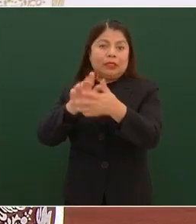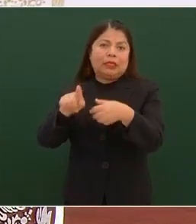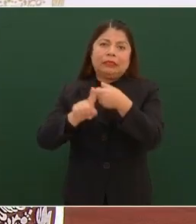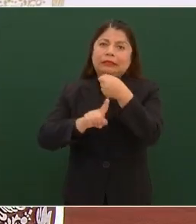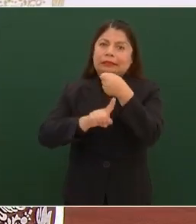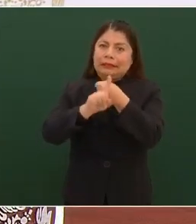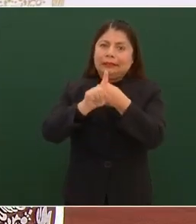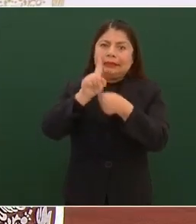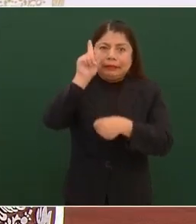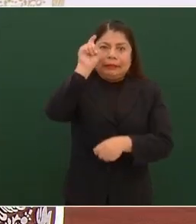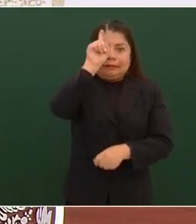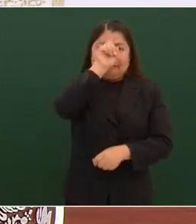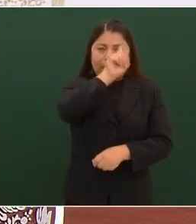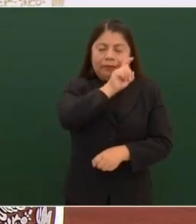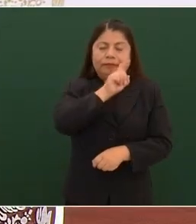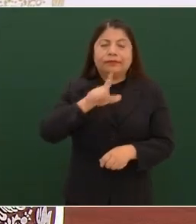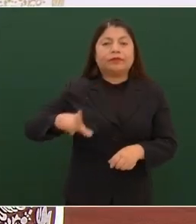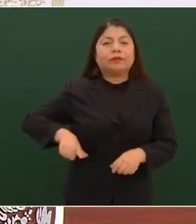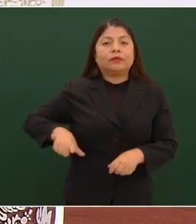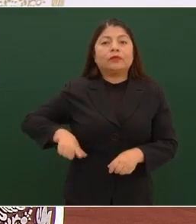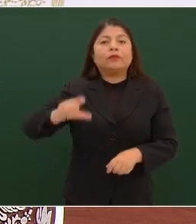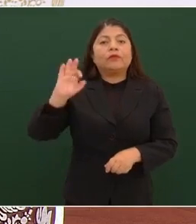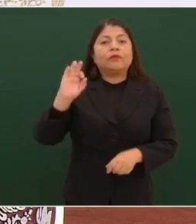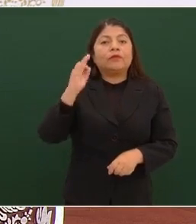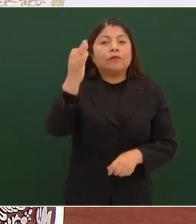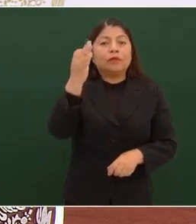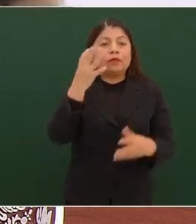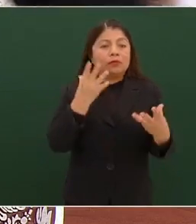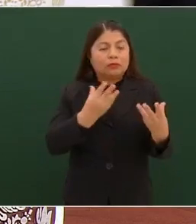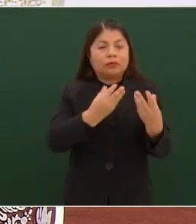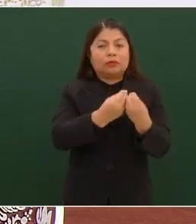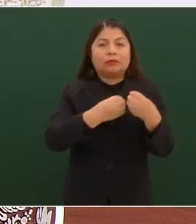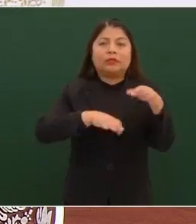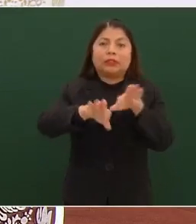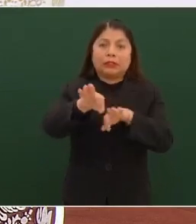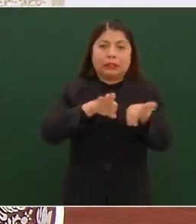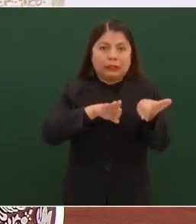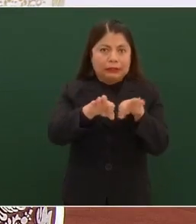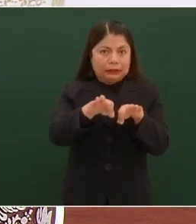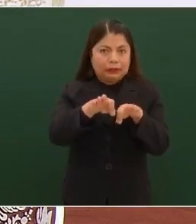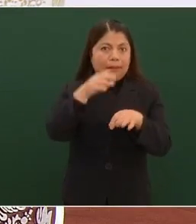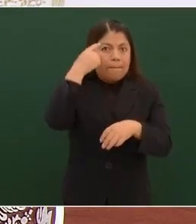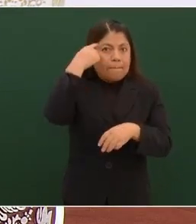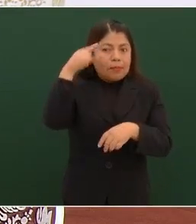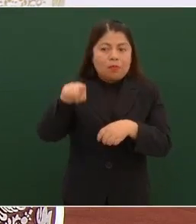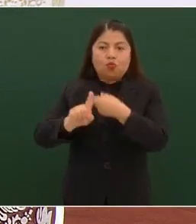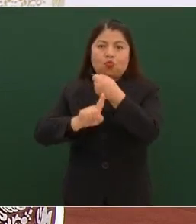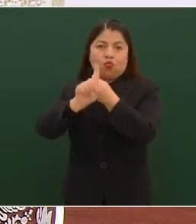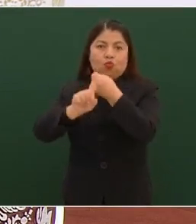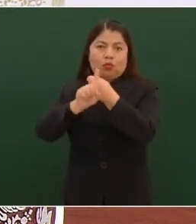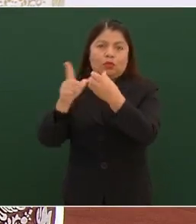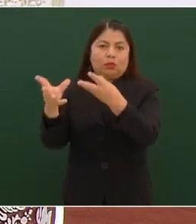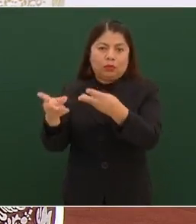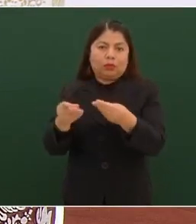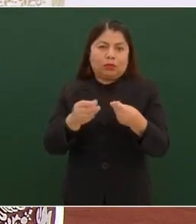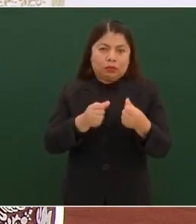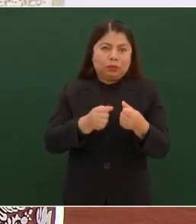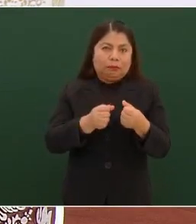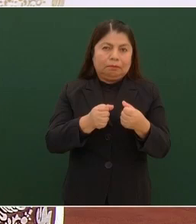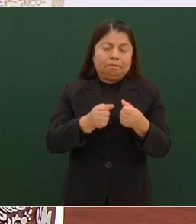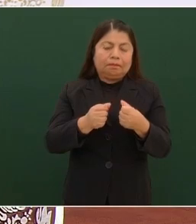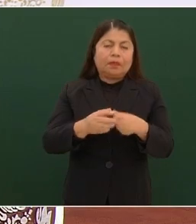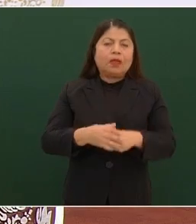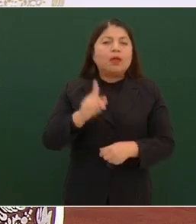proyecto muy avanzado, y nos ha ayudado mucho la secretaria de Seguridad Ciudadana, Rosa Isela, también